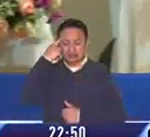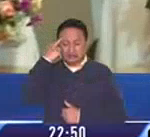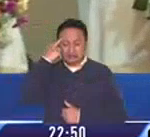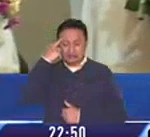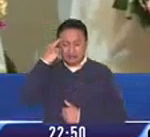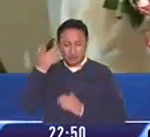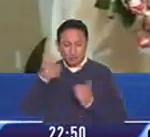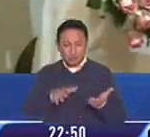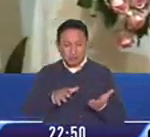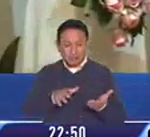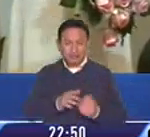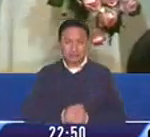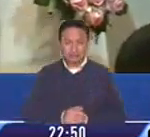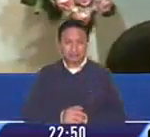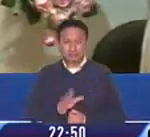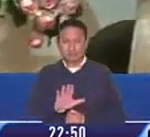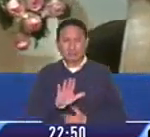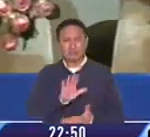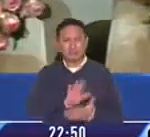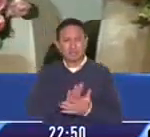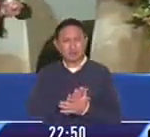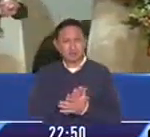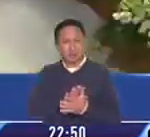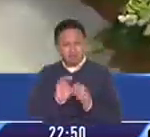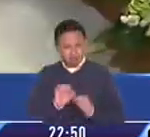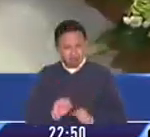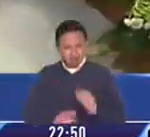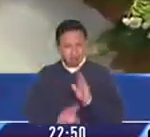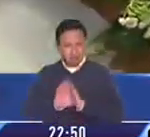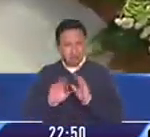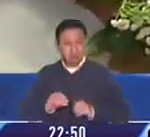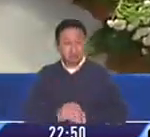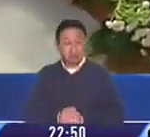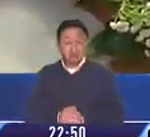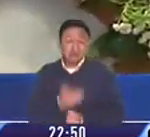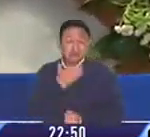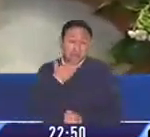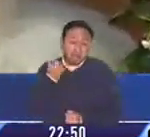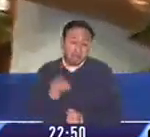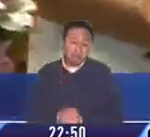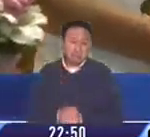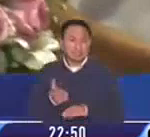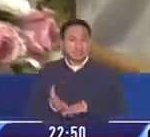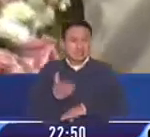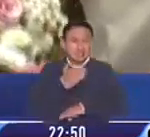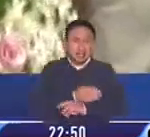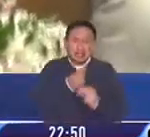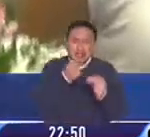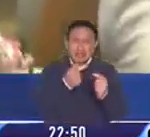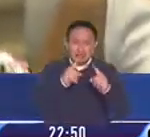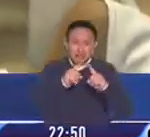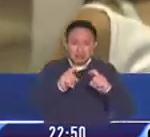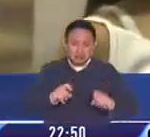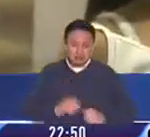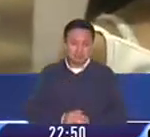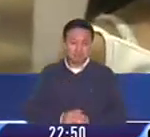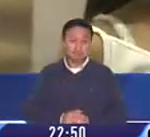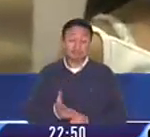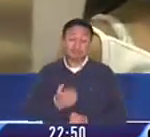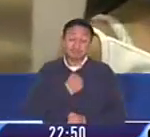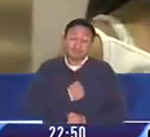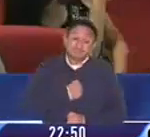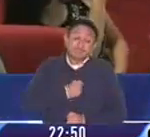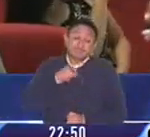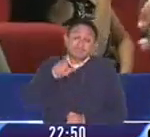la muerte. Pero no, sí hay esperanza, mucho más aún con una detección temprana. Lamentablemente, la falta